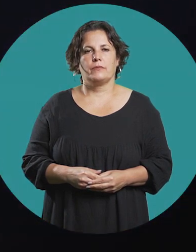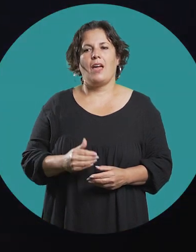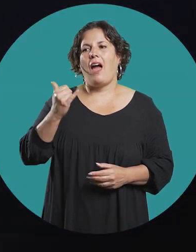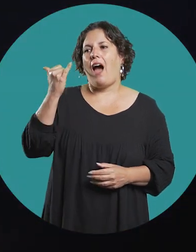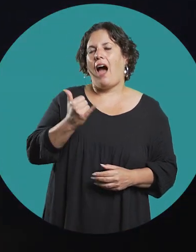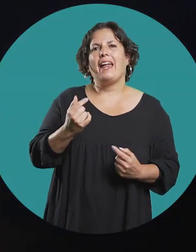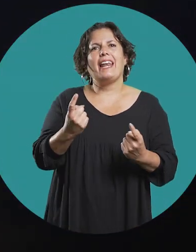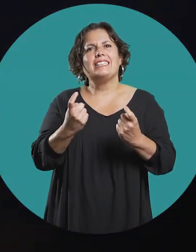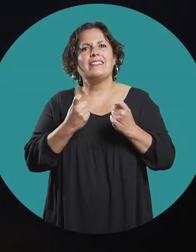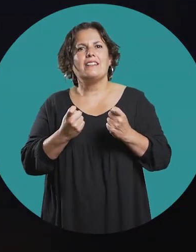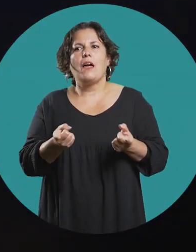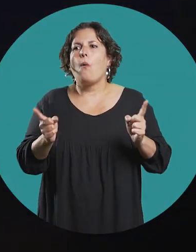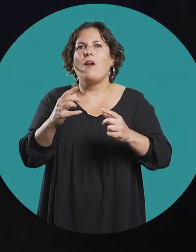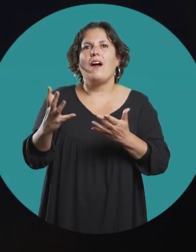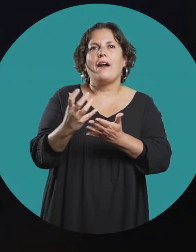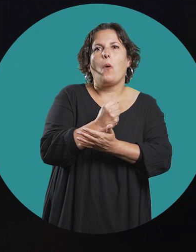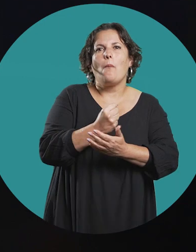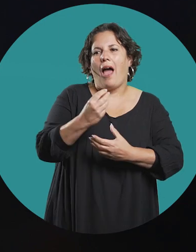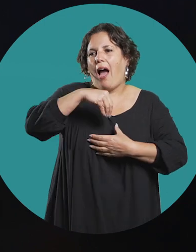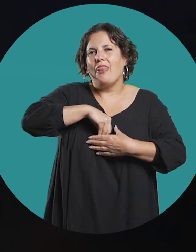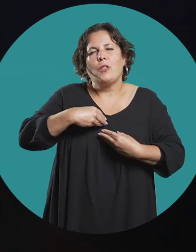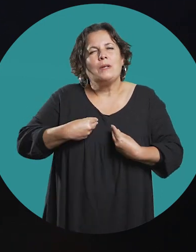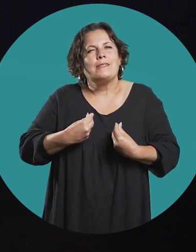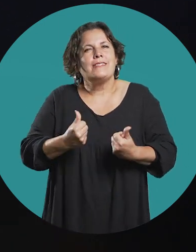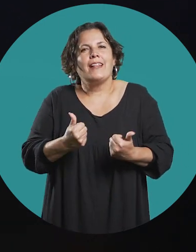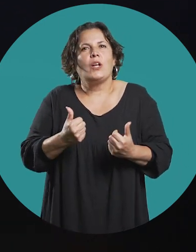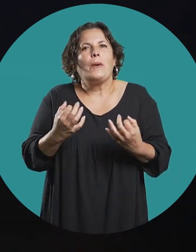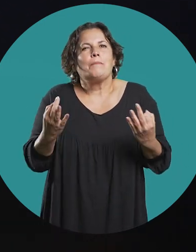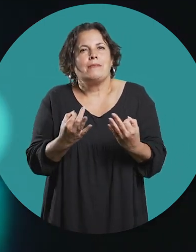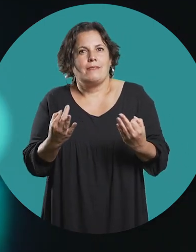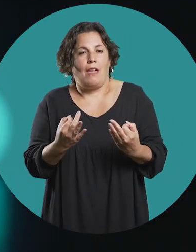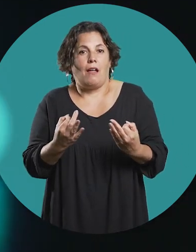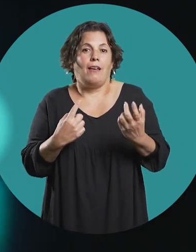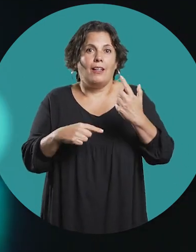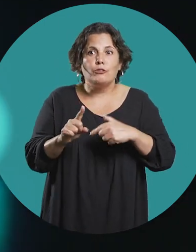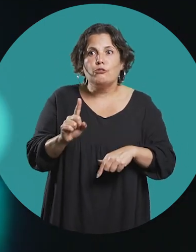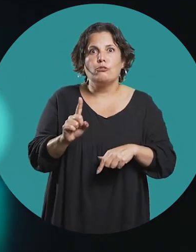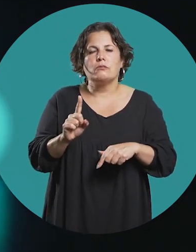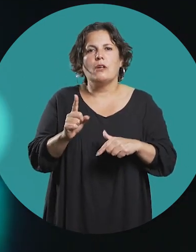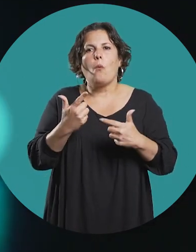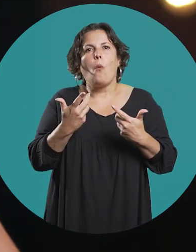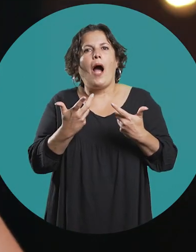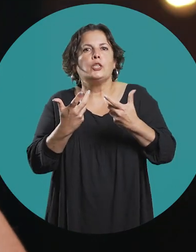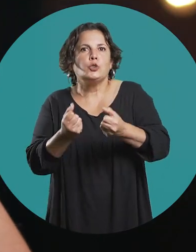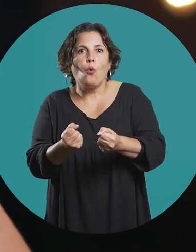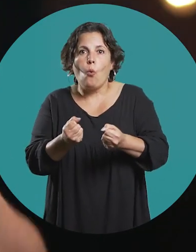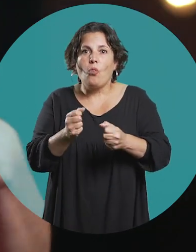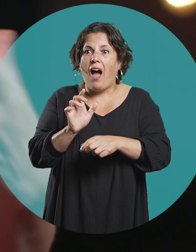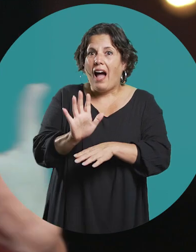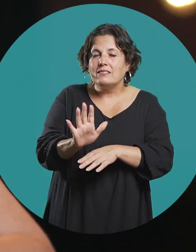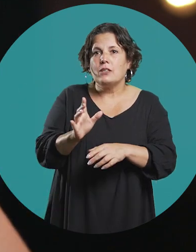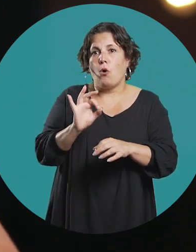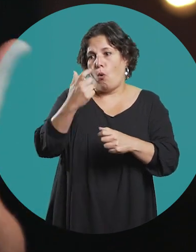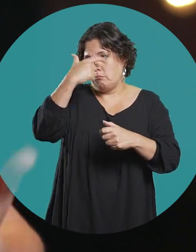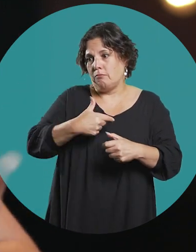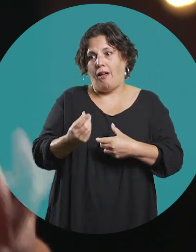Hay una necesidad de volver a recuperar esa llamita sagrada. Y entonces cuando ayudo un poco a que eso pase o